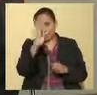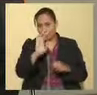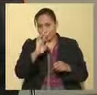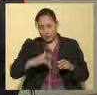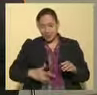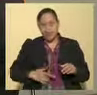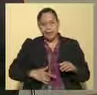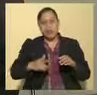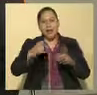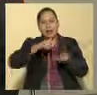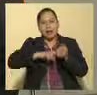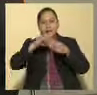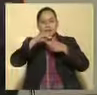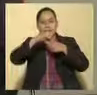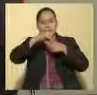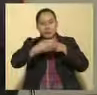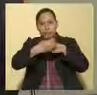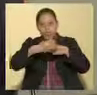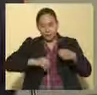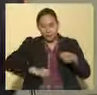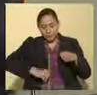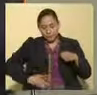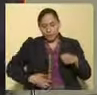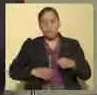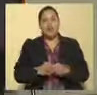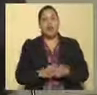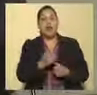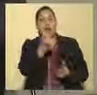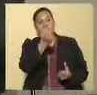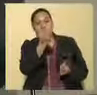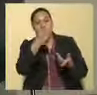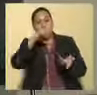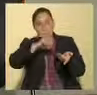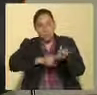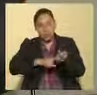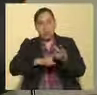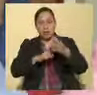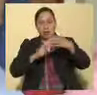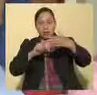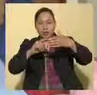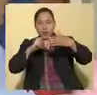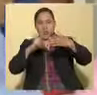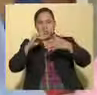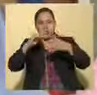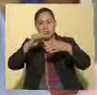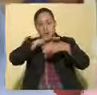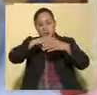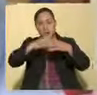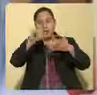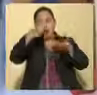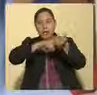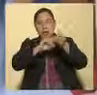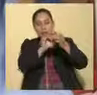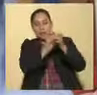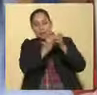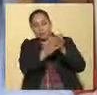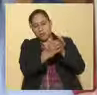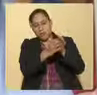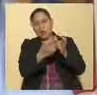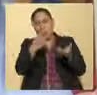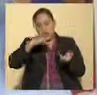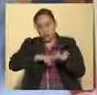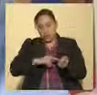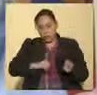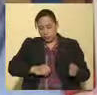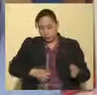o menos una hernia. Hay hernias hiatales, esas son internas, pero vamos a hablar de las hernias más frecuentes en los niños, que